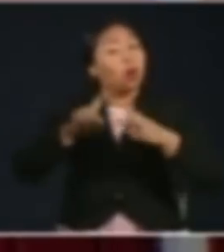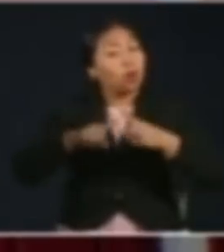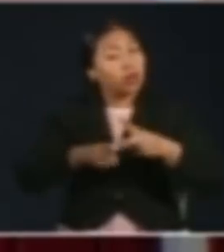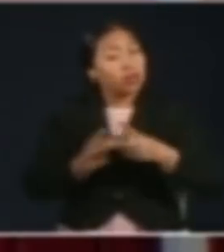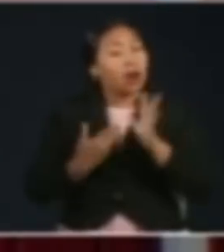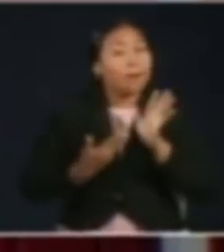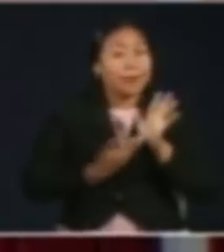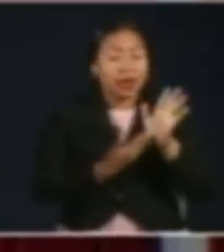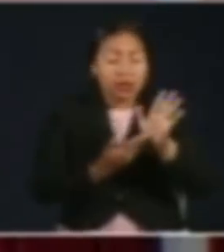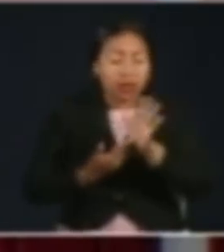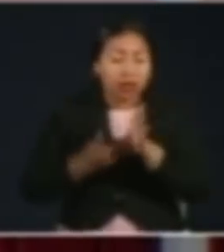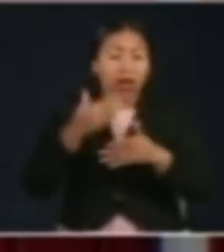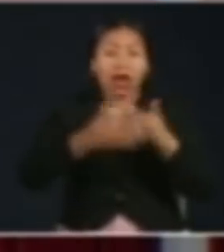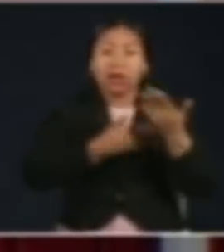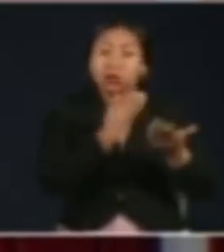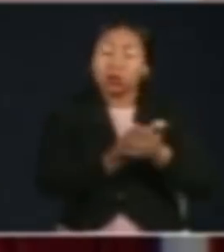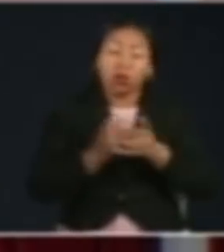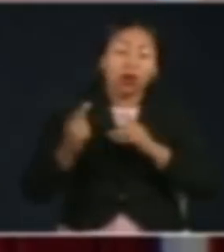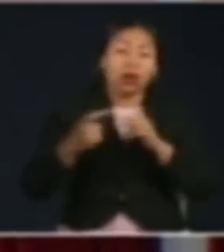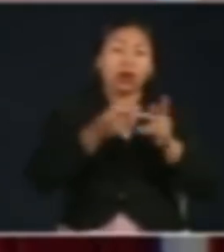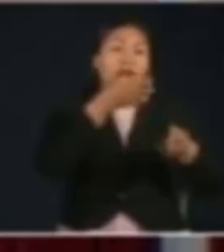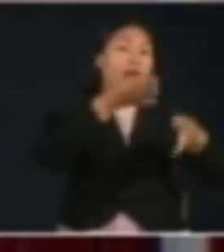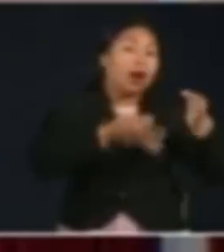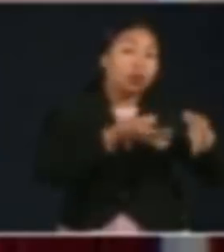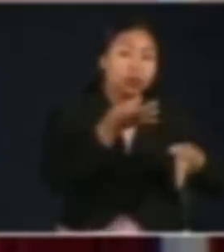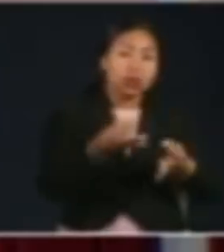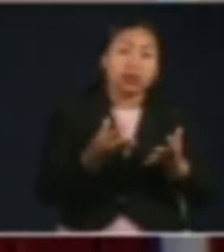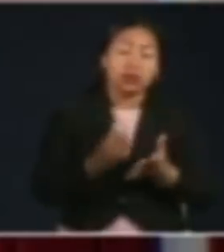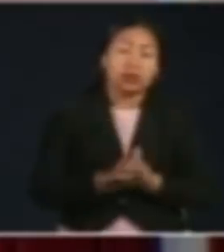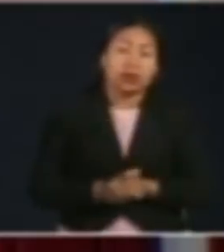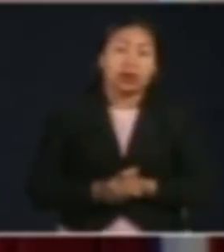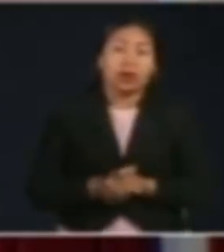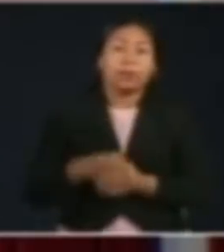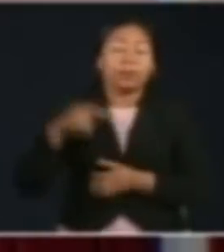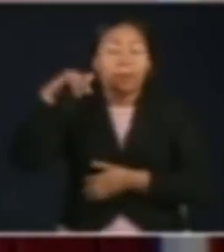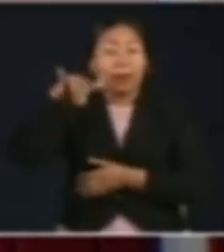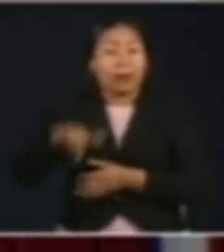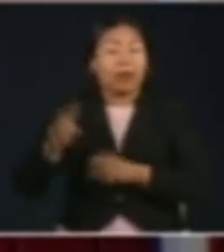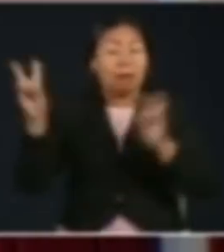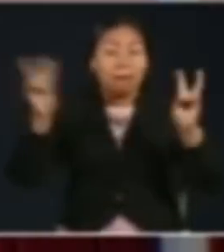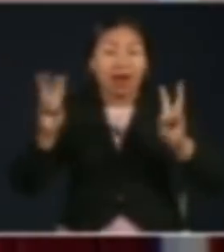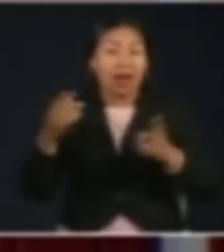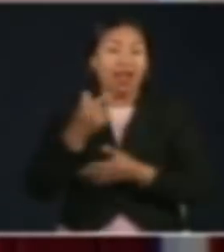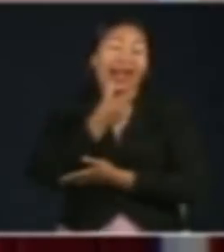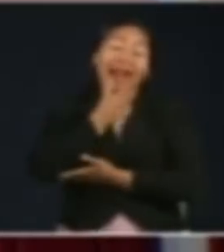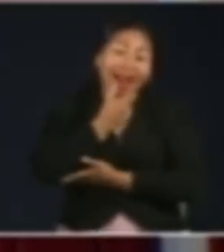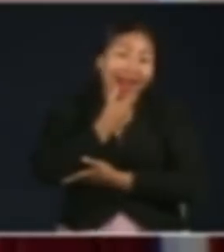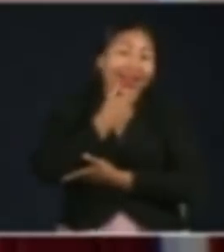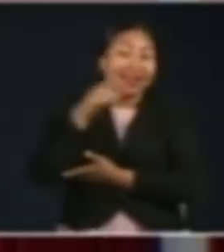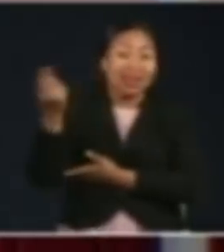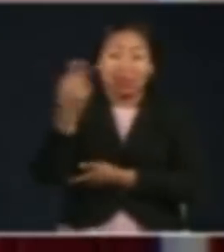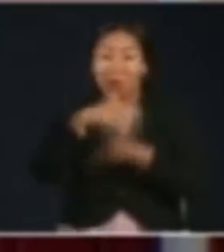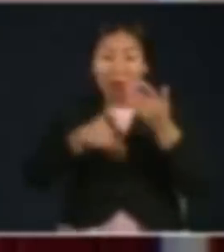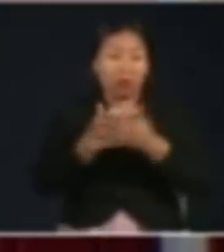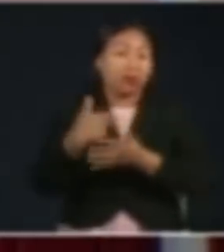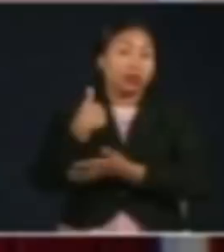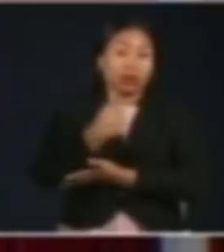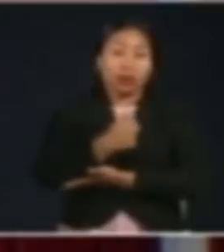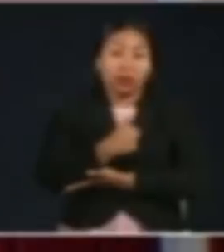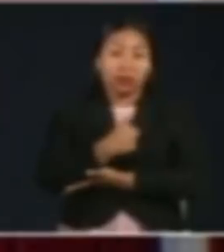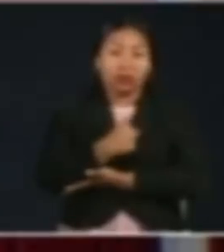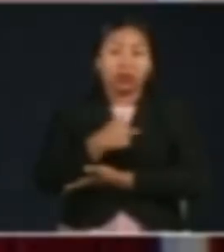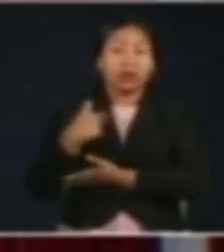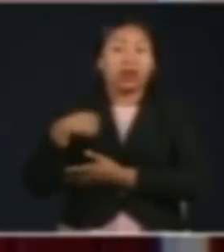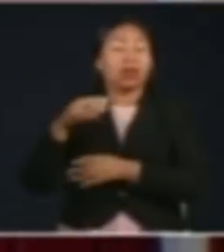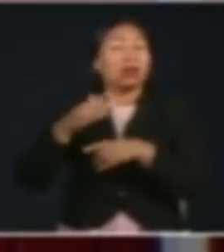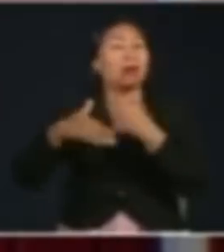las auditorías ante el Ministerio Público. Ahí está Varela riéndose de nosotros. Ahí está Kenny